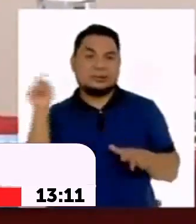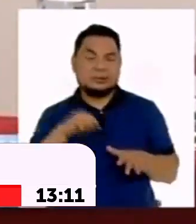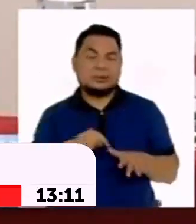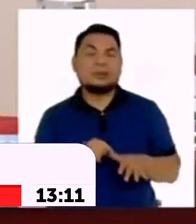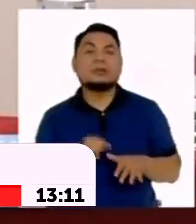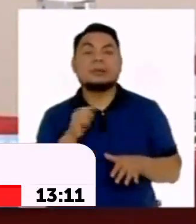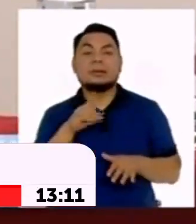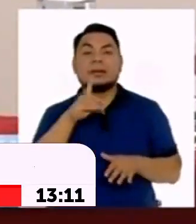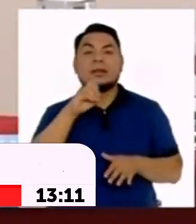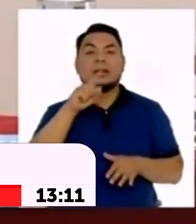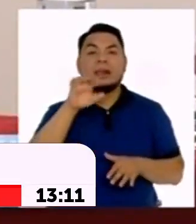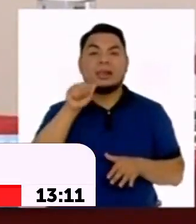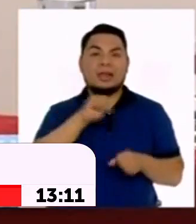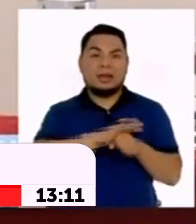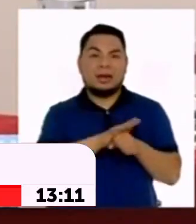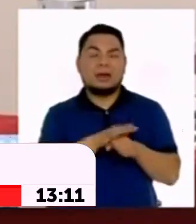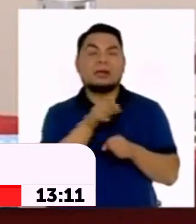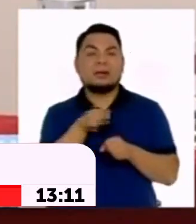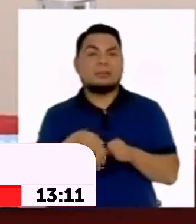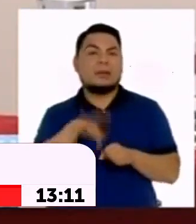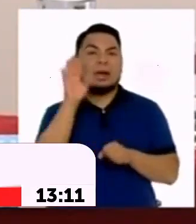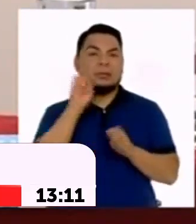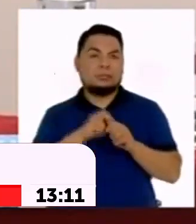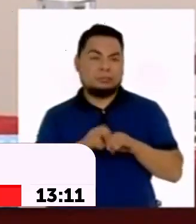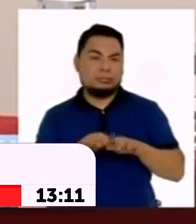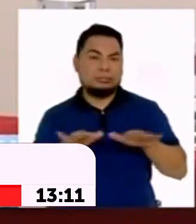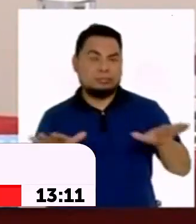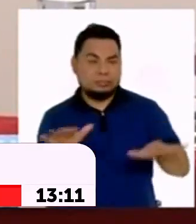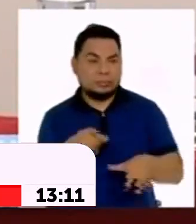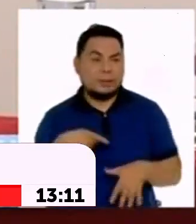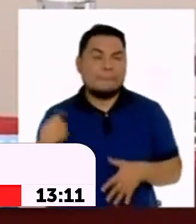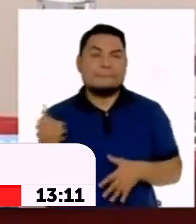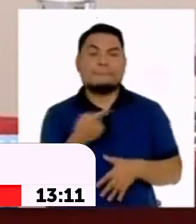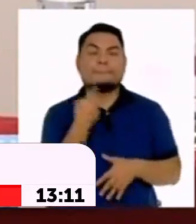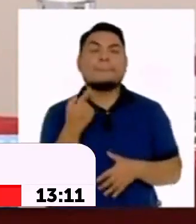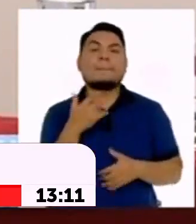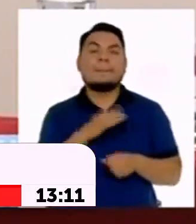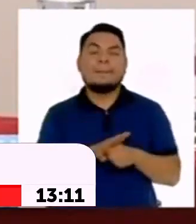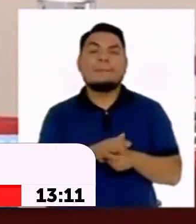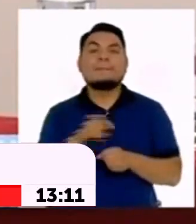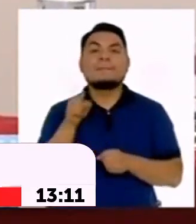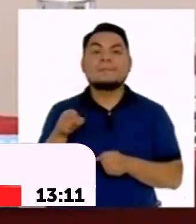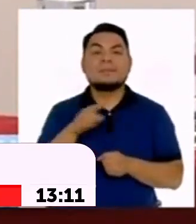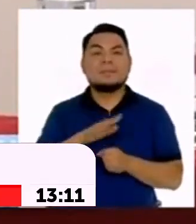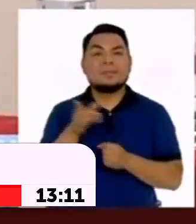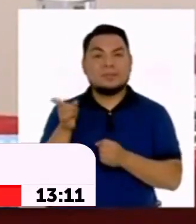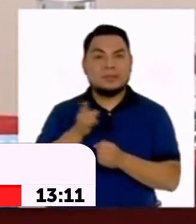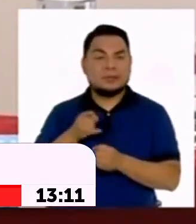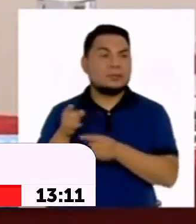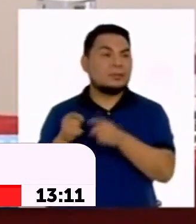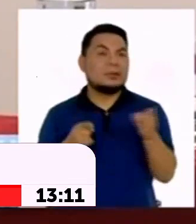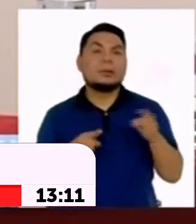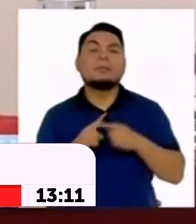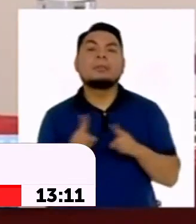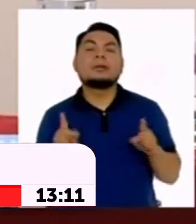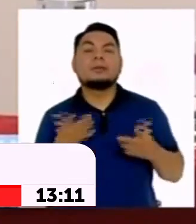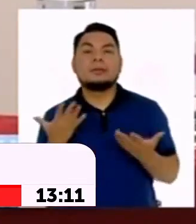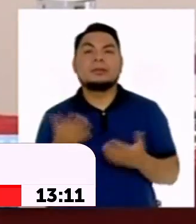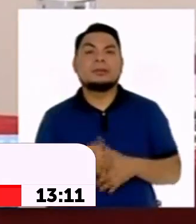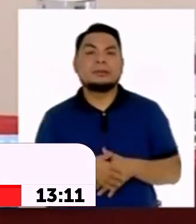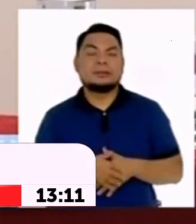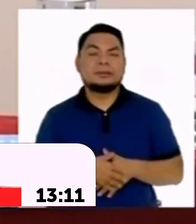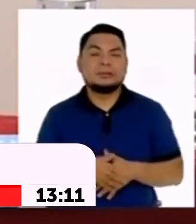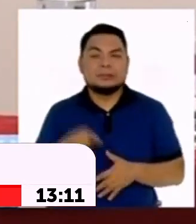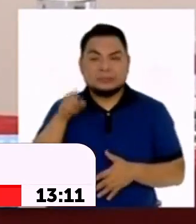restricciones. Escuchemos. Dentro de las causales del COVID. Sin embargo, lo